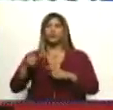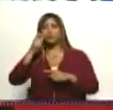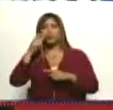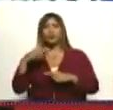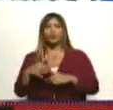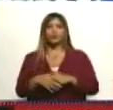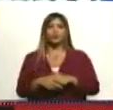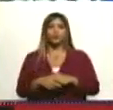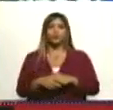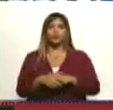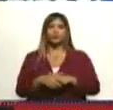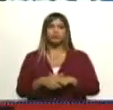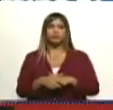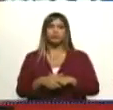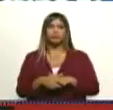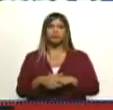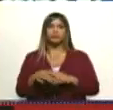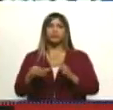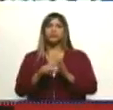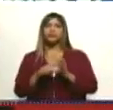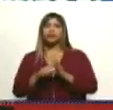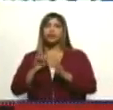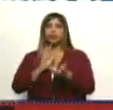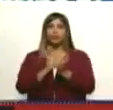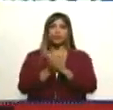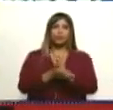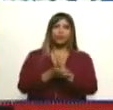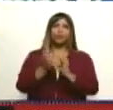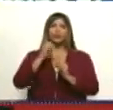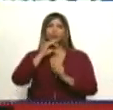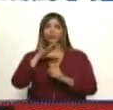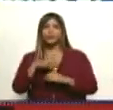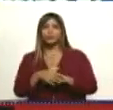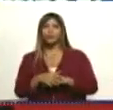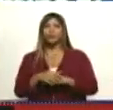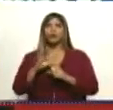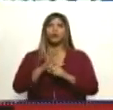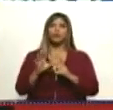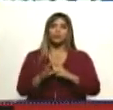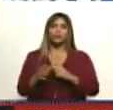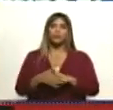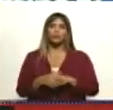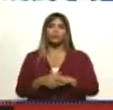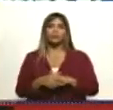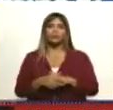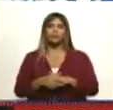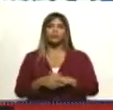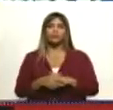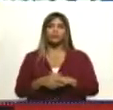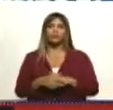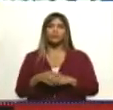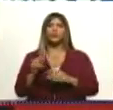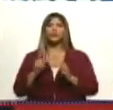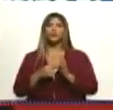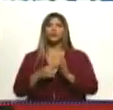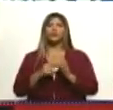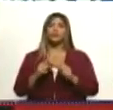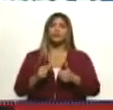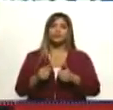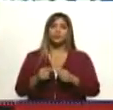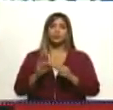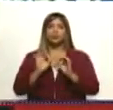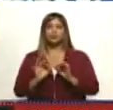pueblos las cercanía geográfica histórica y cultural es un Punto de partida